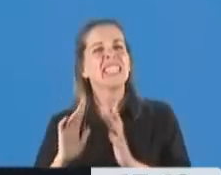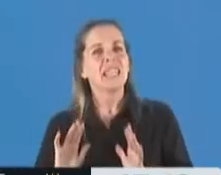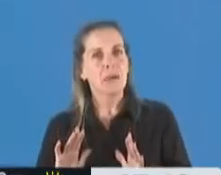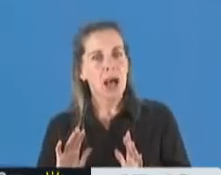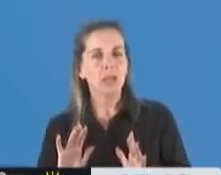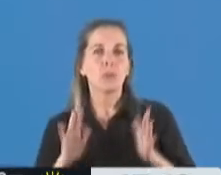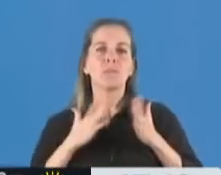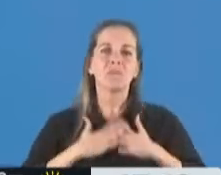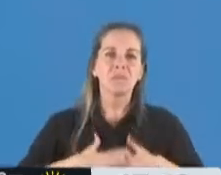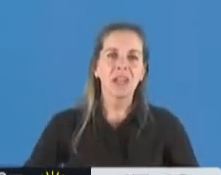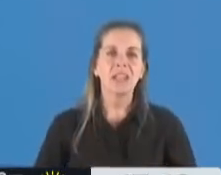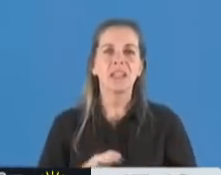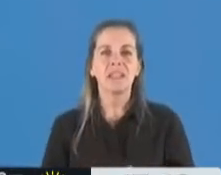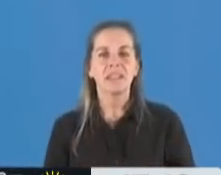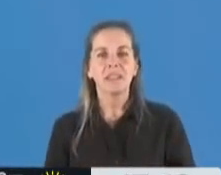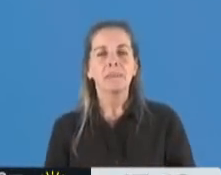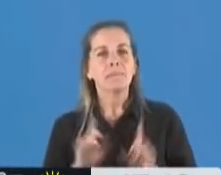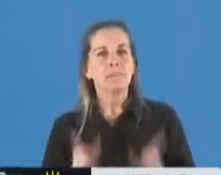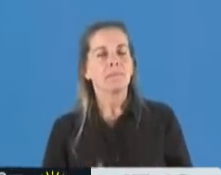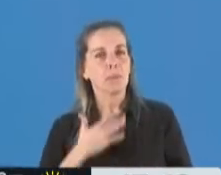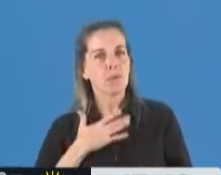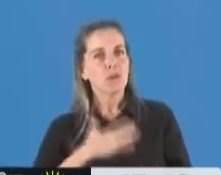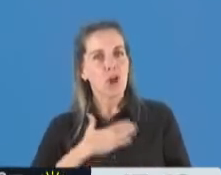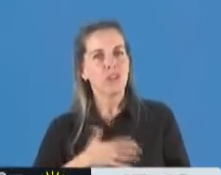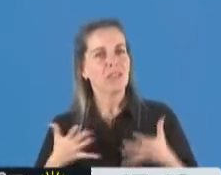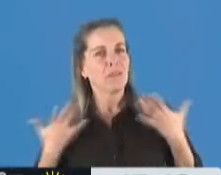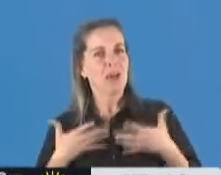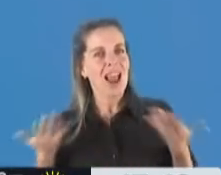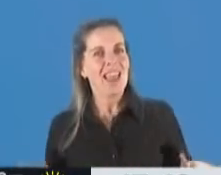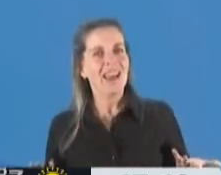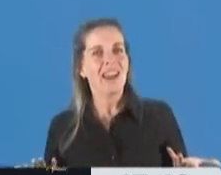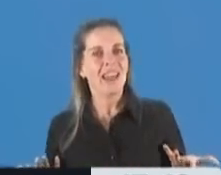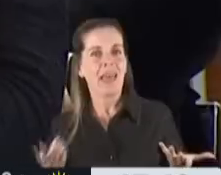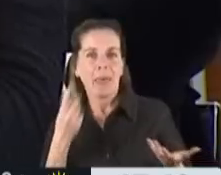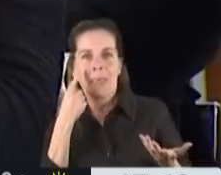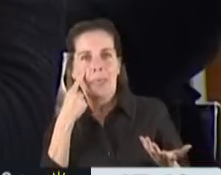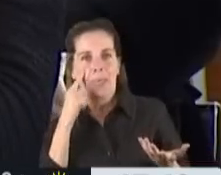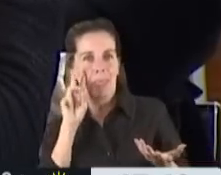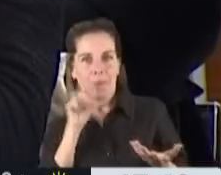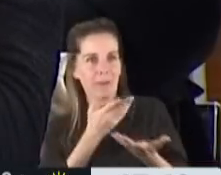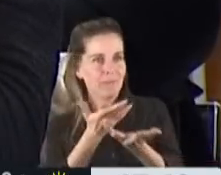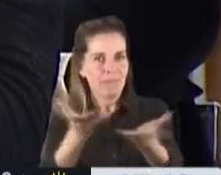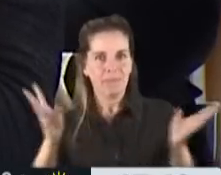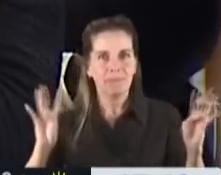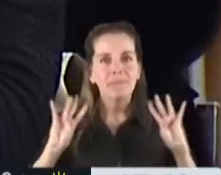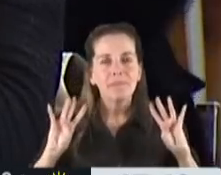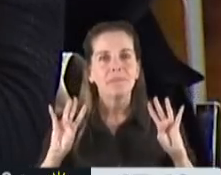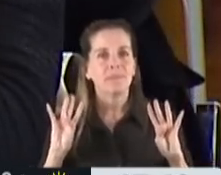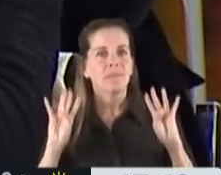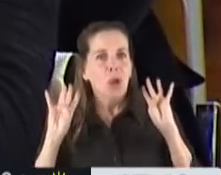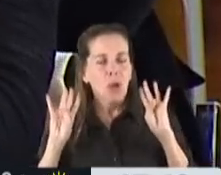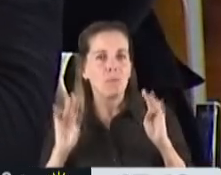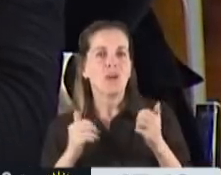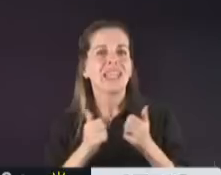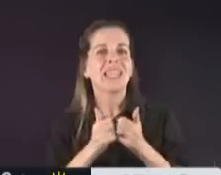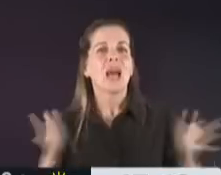muy tranquilas. No puedo dejar de expresar mi alegría porque hoy estemos inaugurando en forma simultánea 100